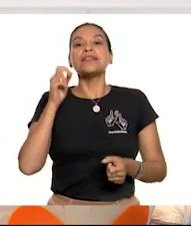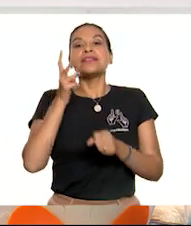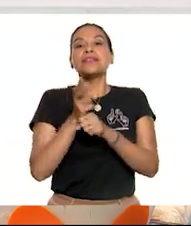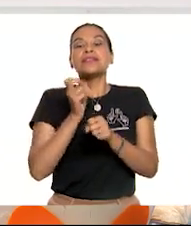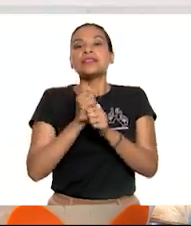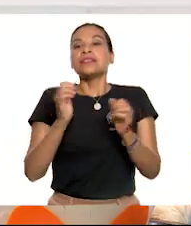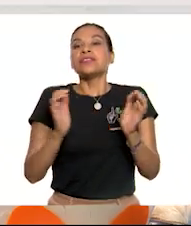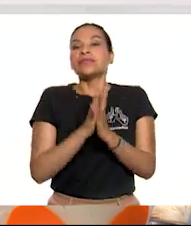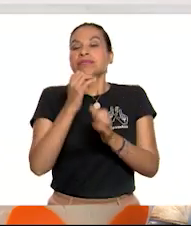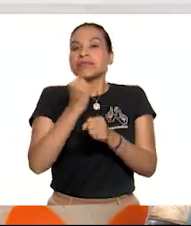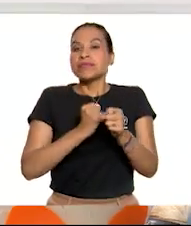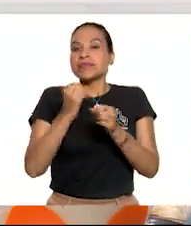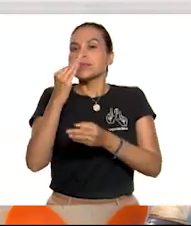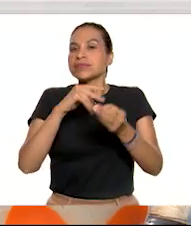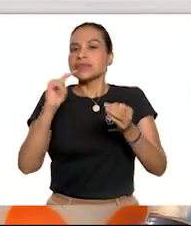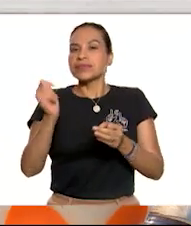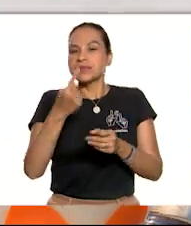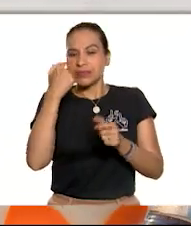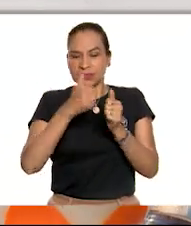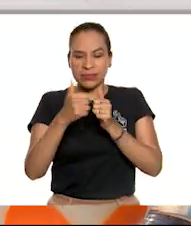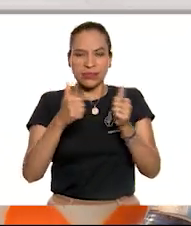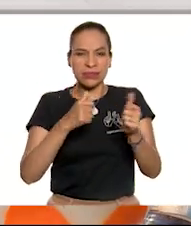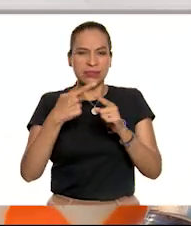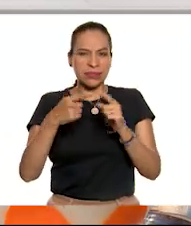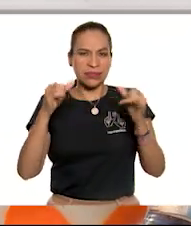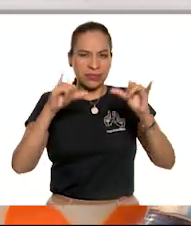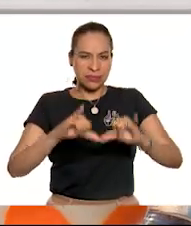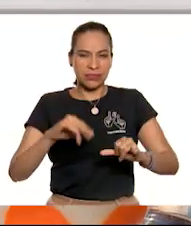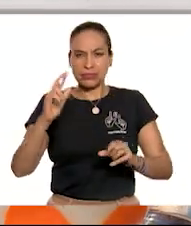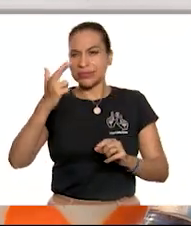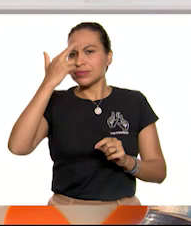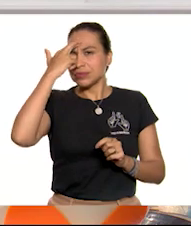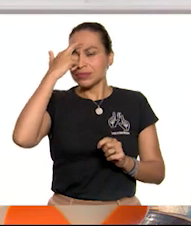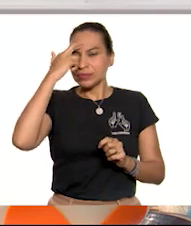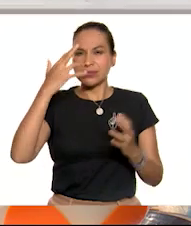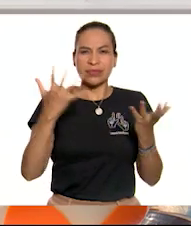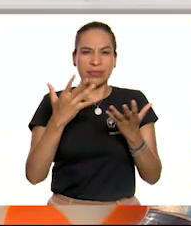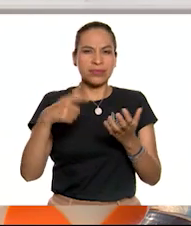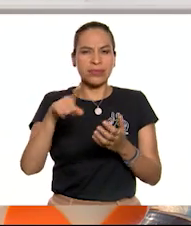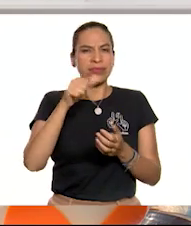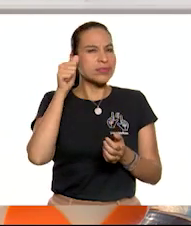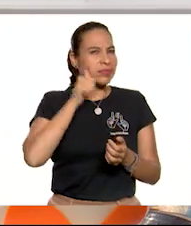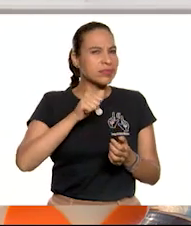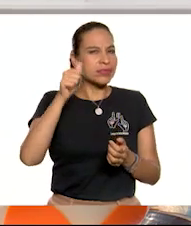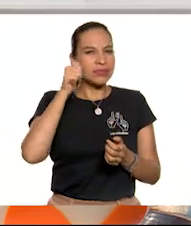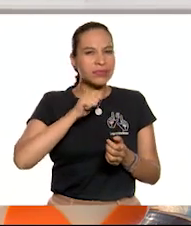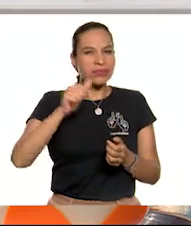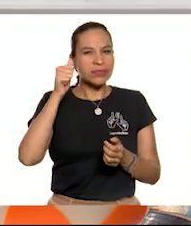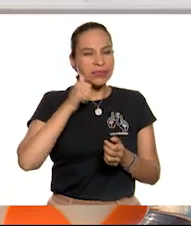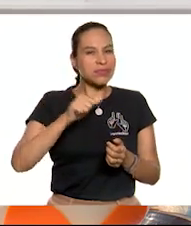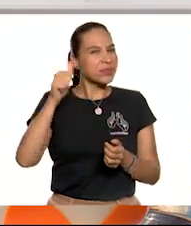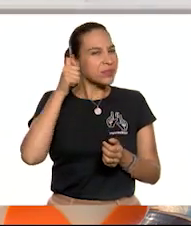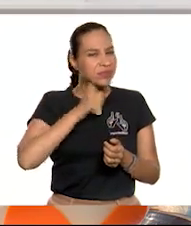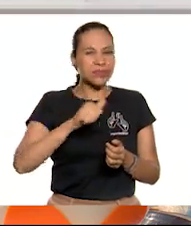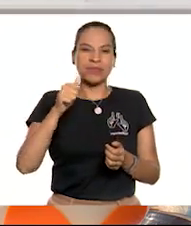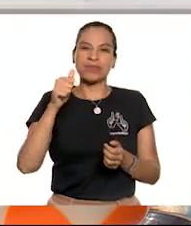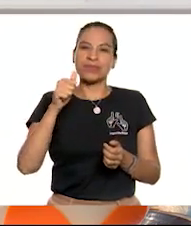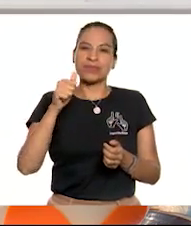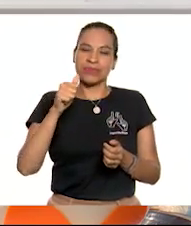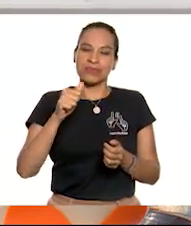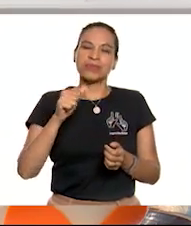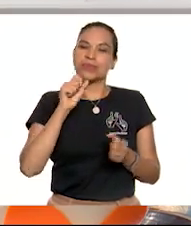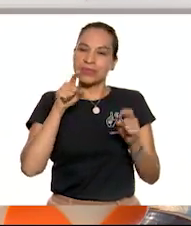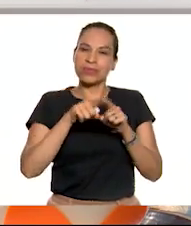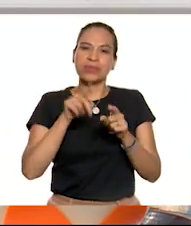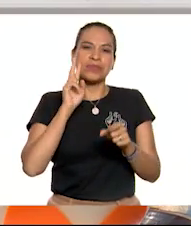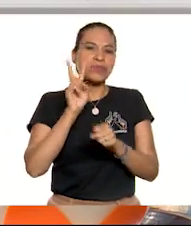a practicar todas las técnicas de separación de mezclas. Recuerden hacerlo siempre, siempre, siempre, siempre bajo